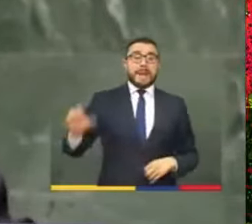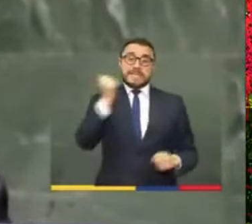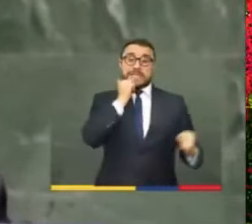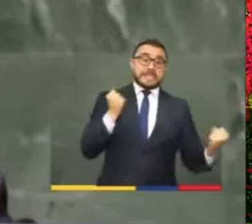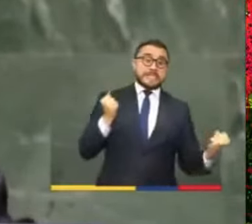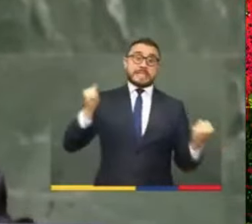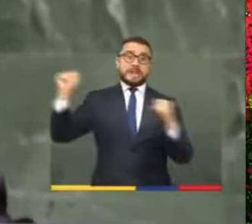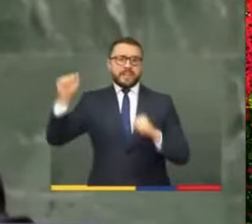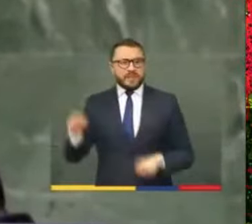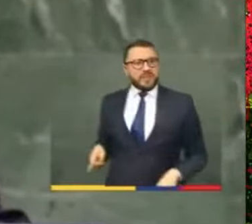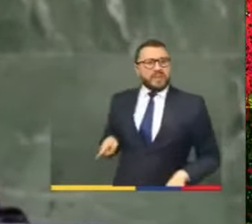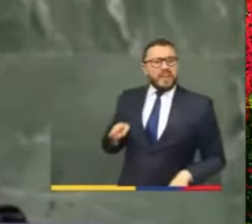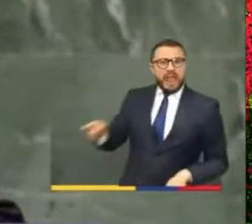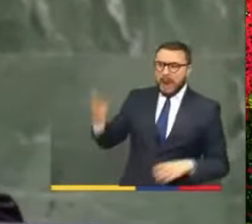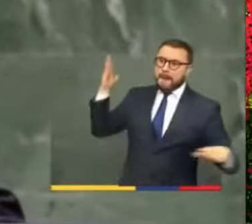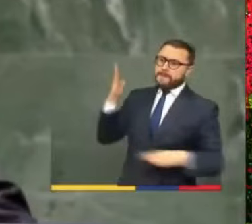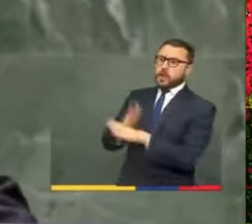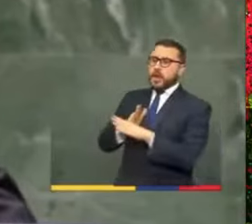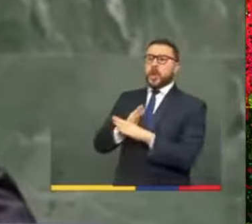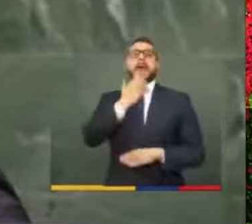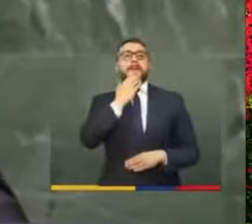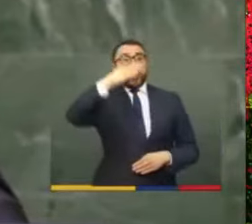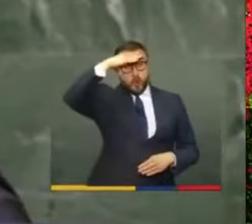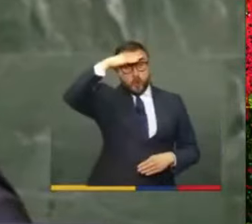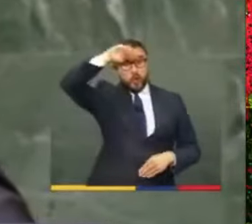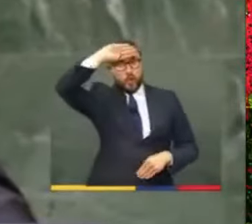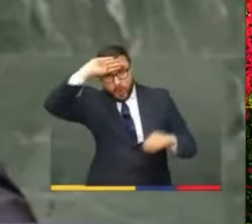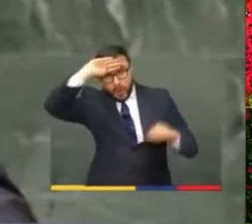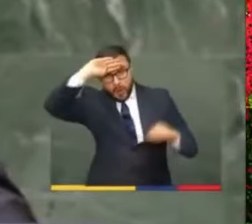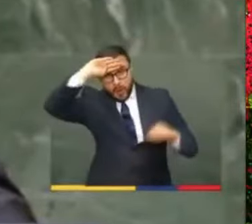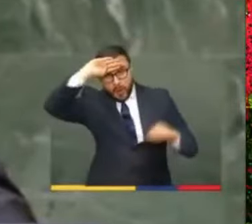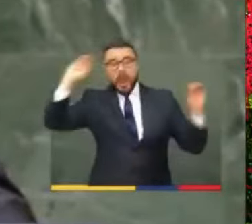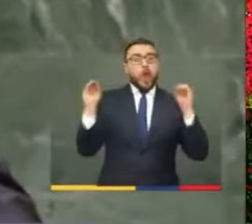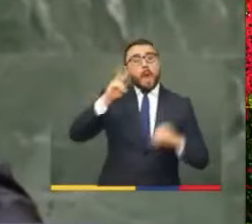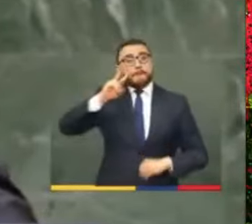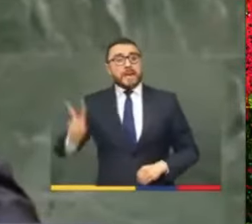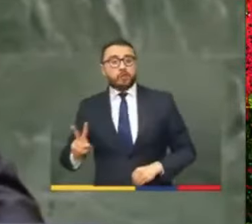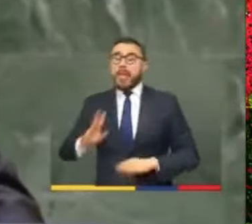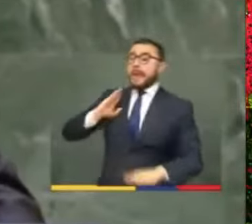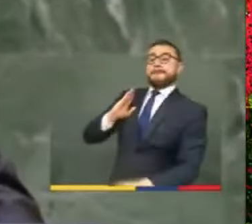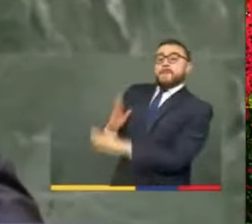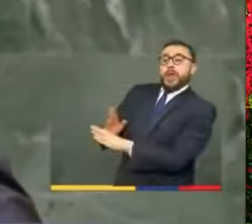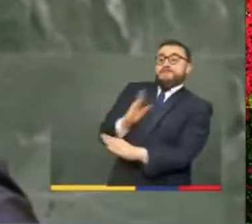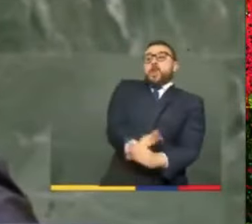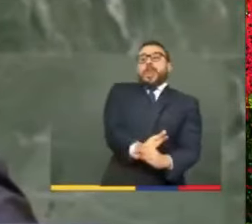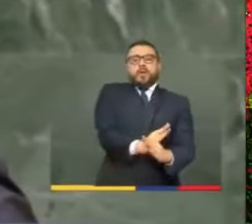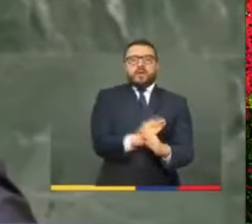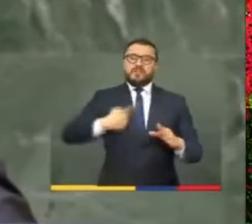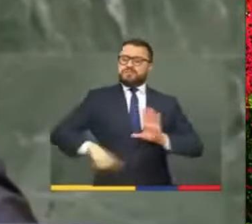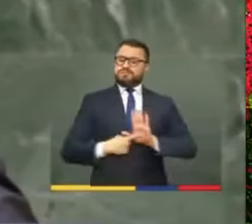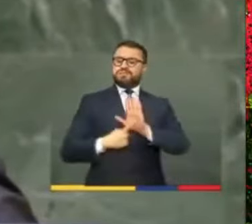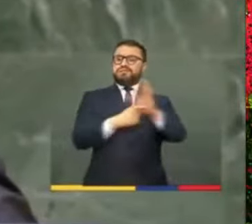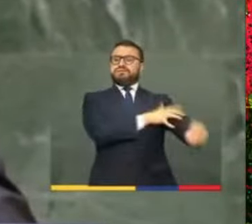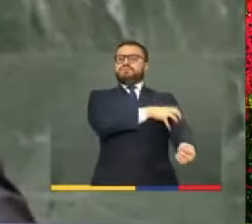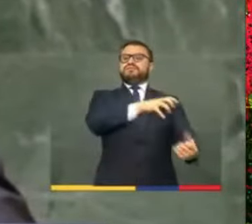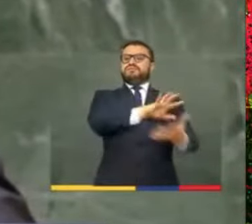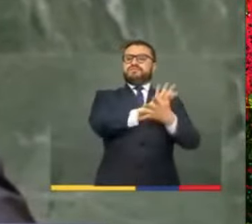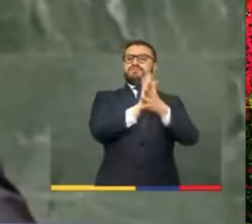su dominio, como Cuba o como Venezuela, porque necesitan mostrar su poder de destrucción